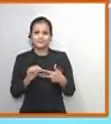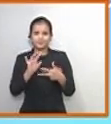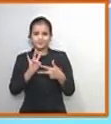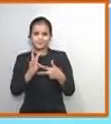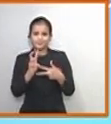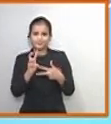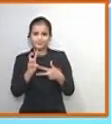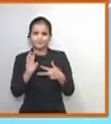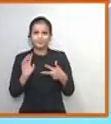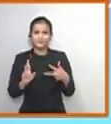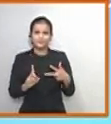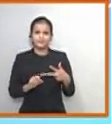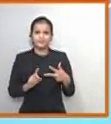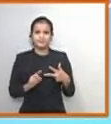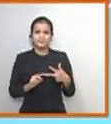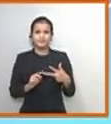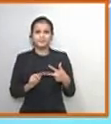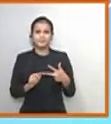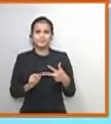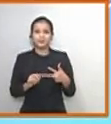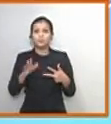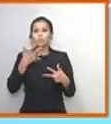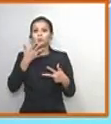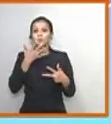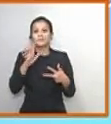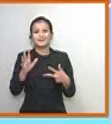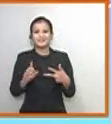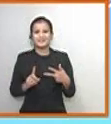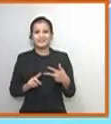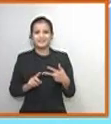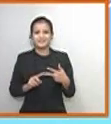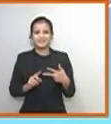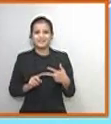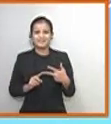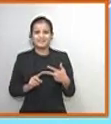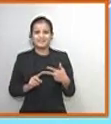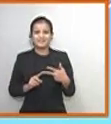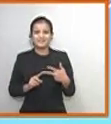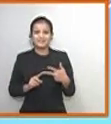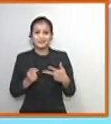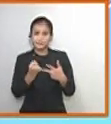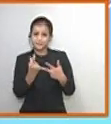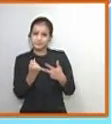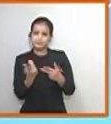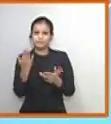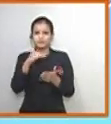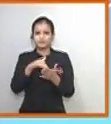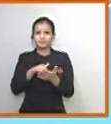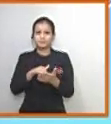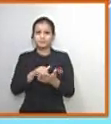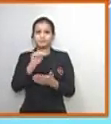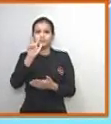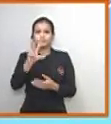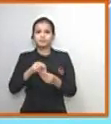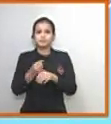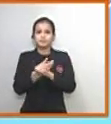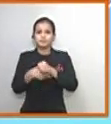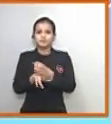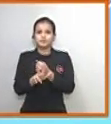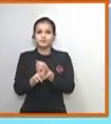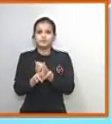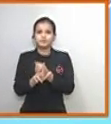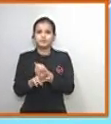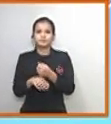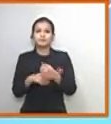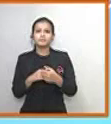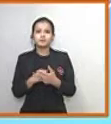76, tercer y decisivo número ganador, suerte. Y este es el 11. Con mucho gusto reitero los tres números ganadores